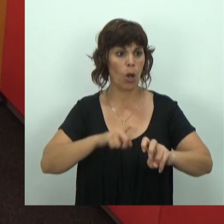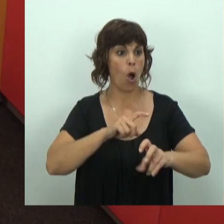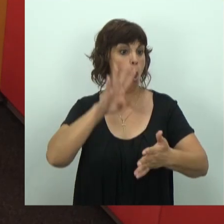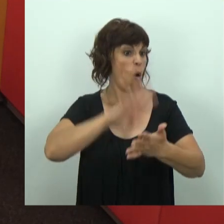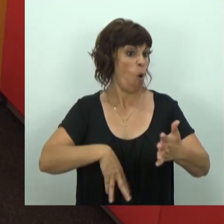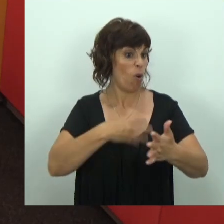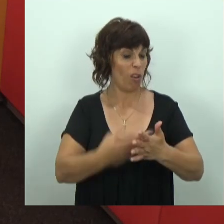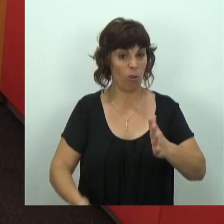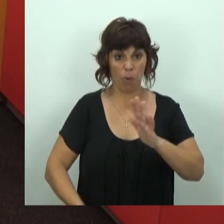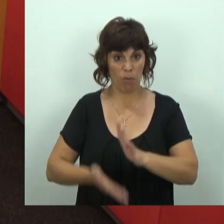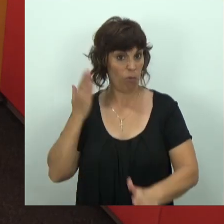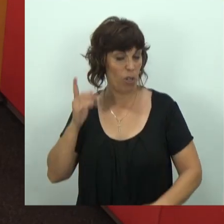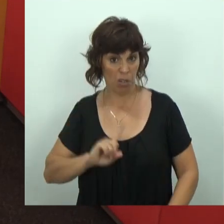normal,